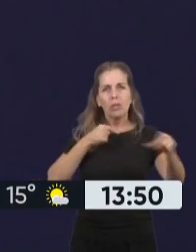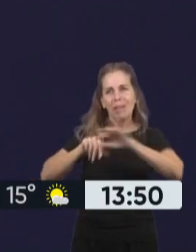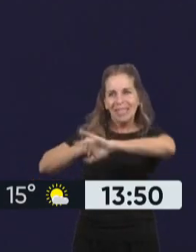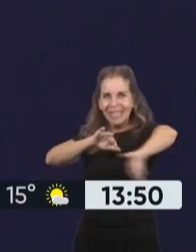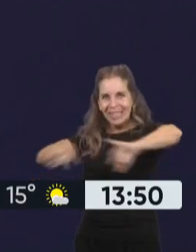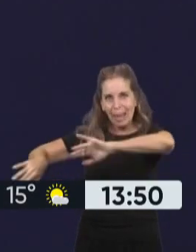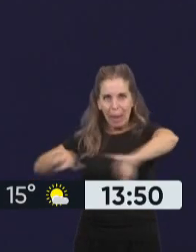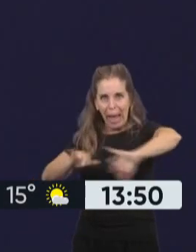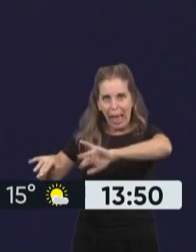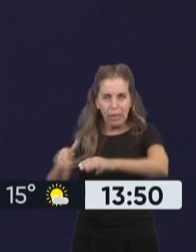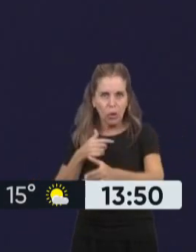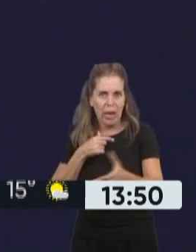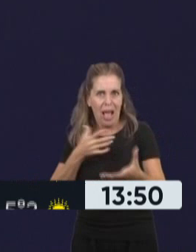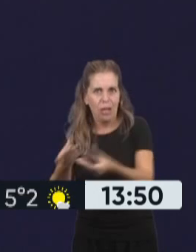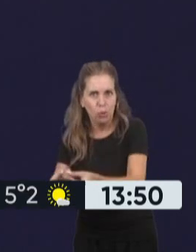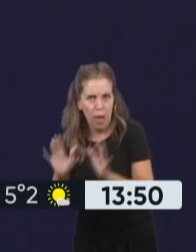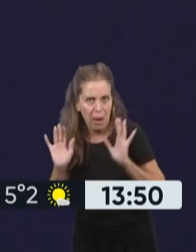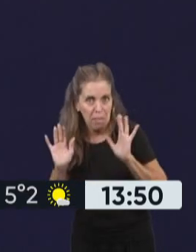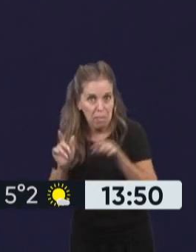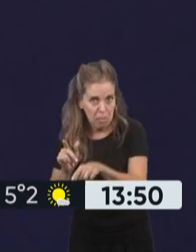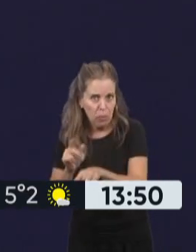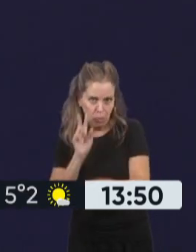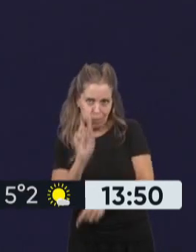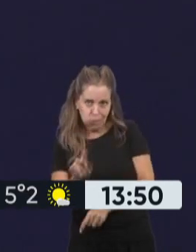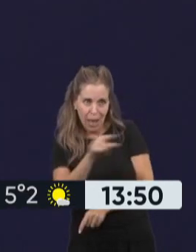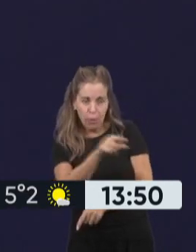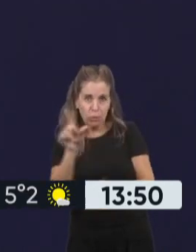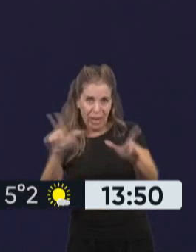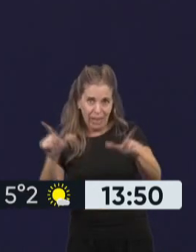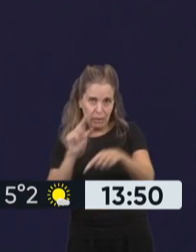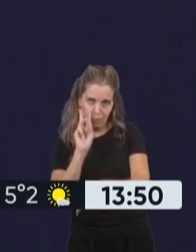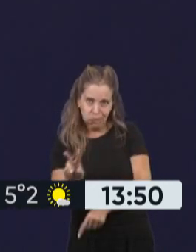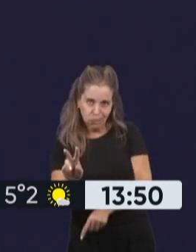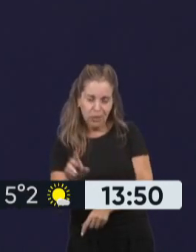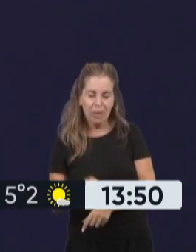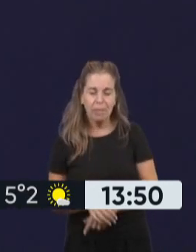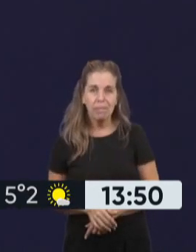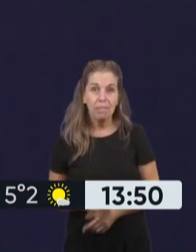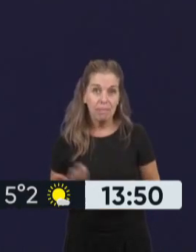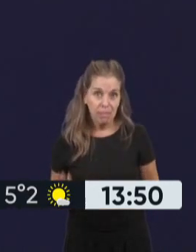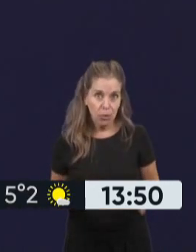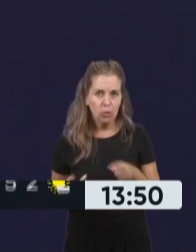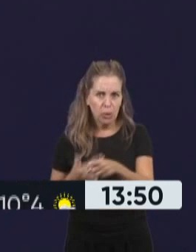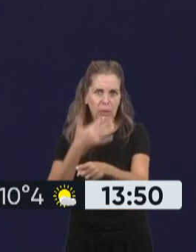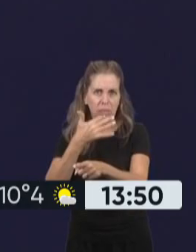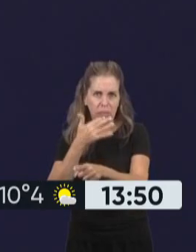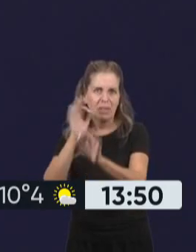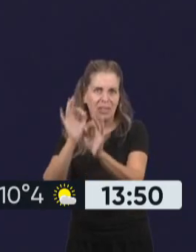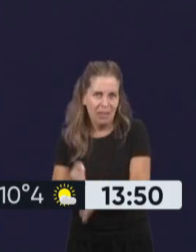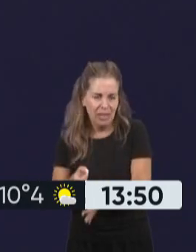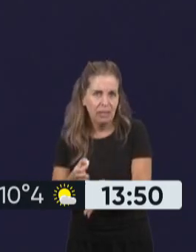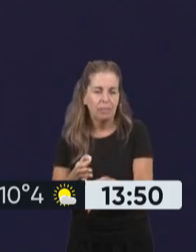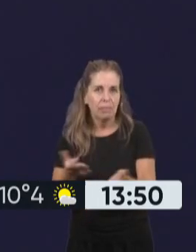o no sé qué estabas haciendo, pero estabas ahí porque te vi por la televisión. Por lo tanto entenderás que ese